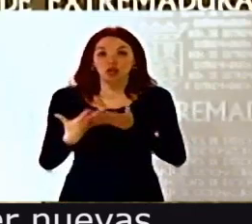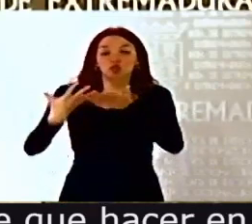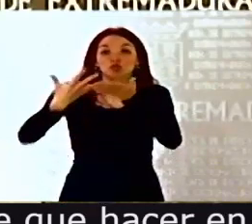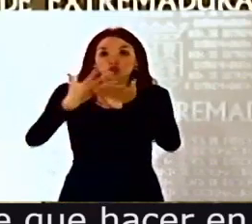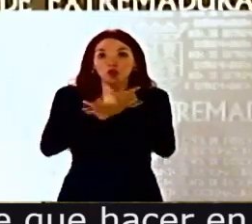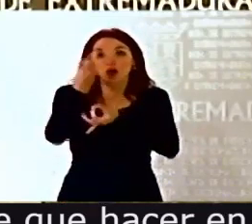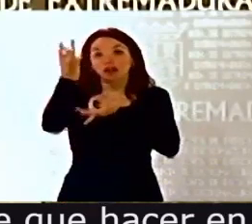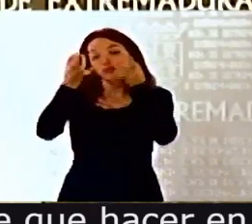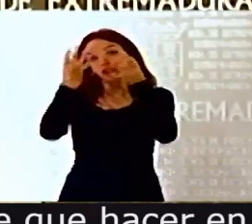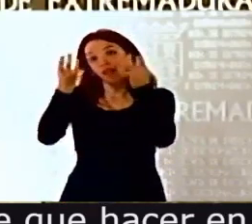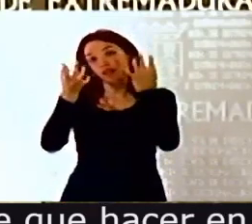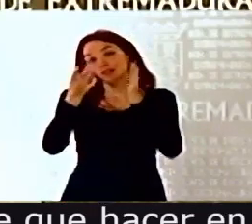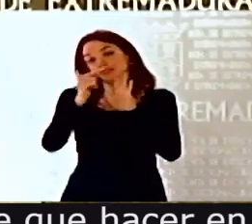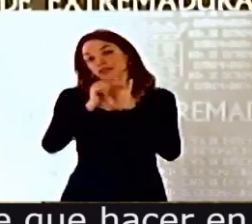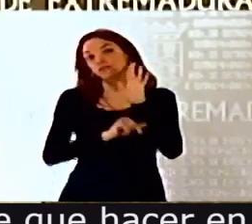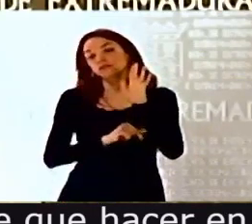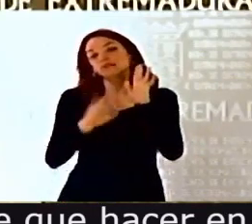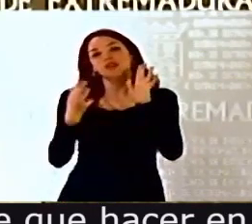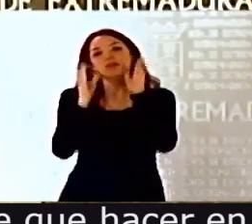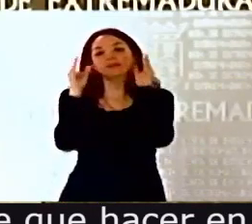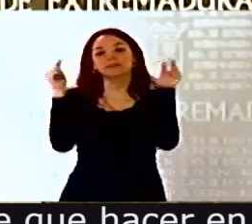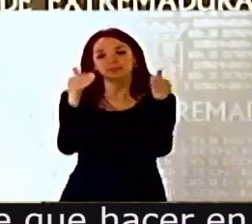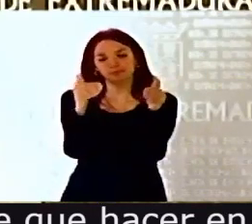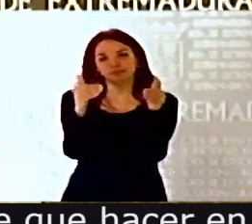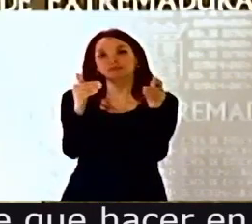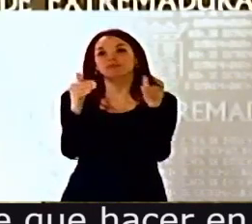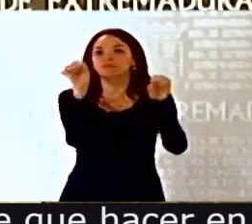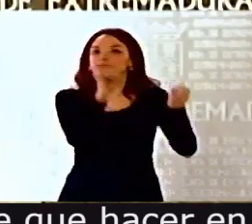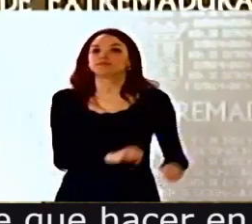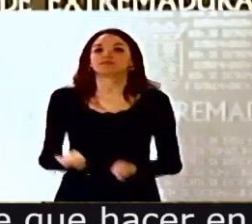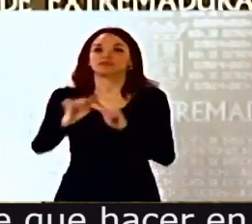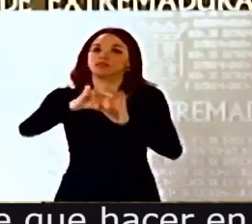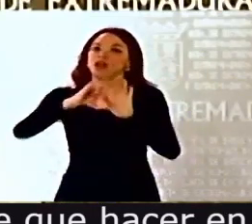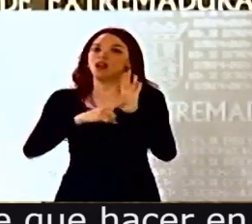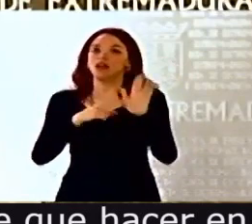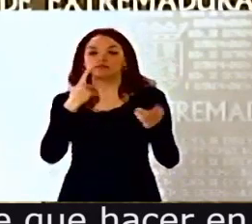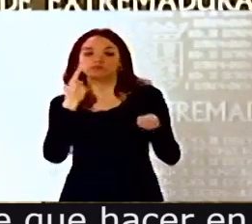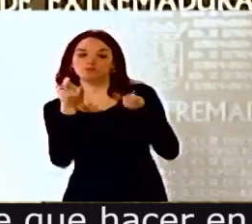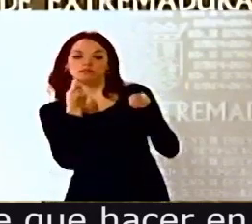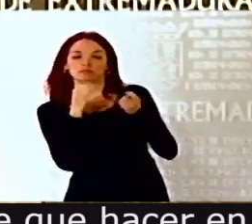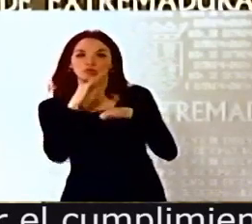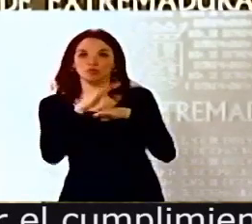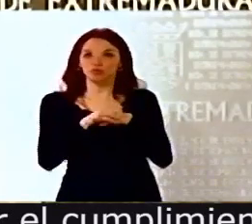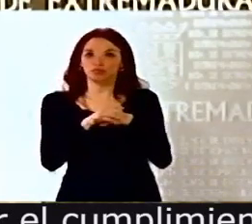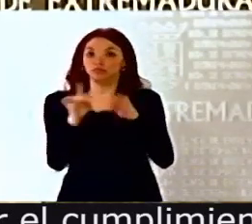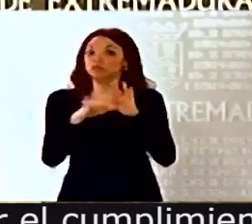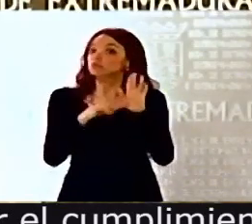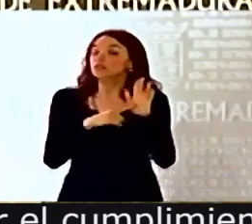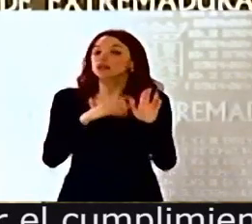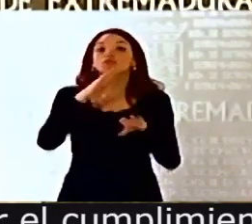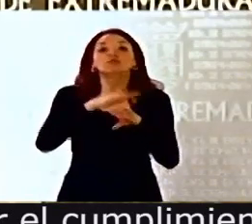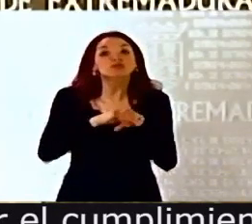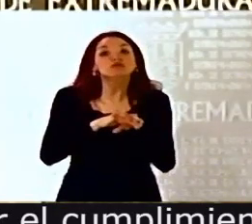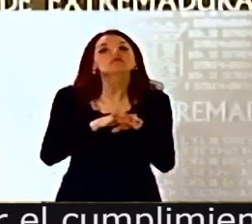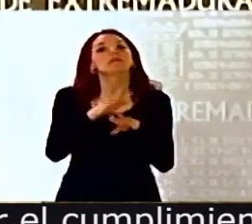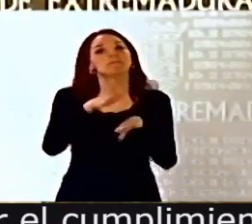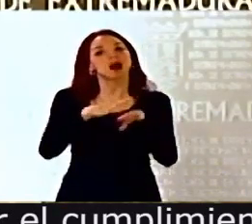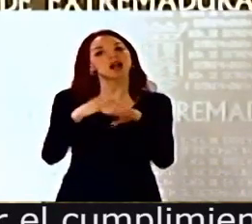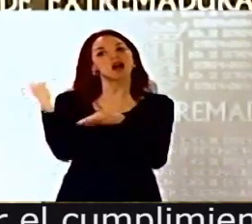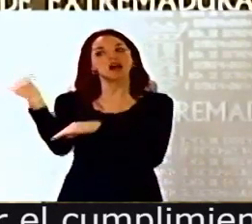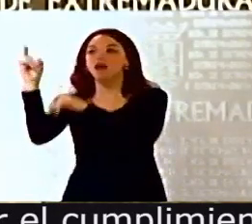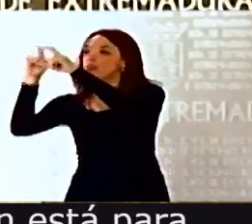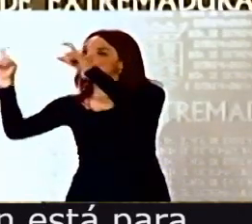sin distinción, es velar por el cumplimiento de las leyes. Y el cumplimiento de las leyes también está para aquellos empresarios que